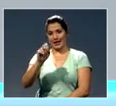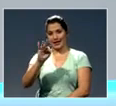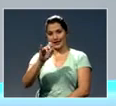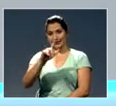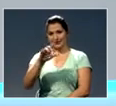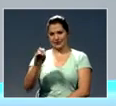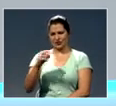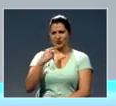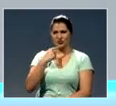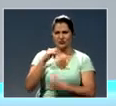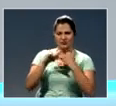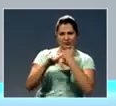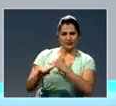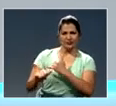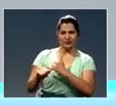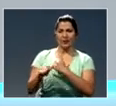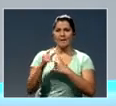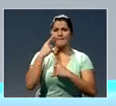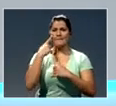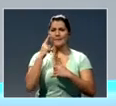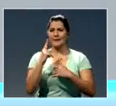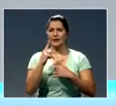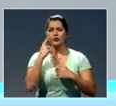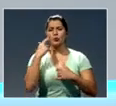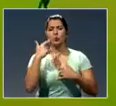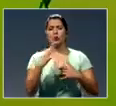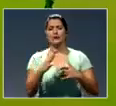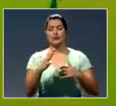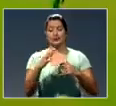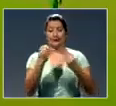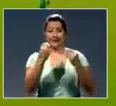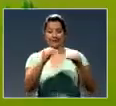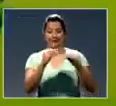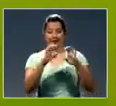supuesta venta del equipo de Limón FC.